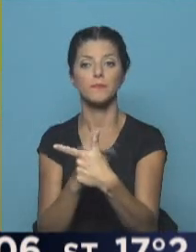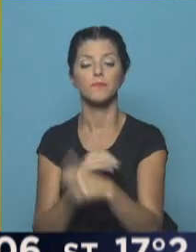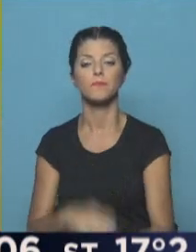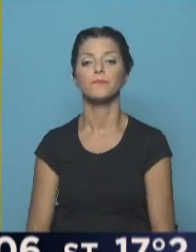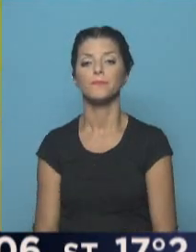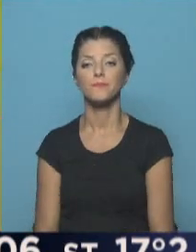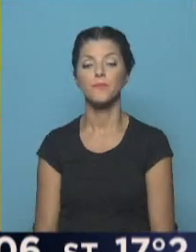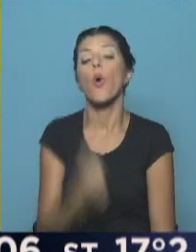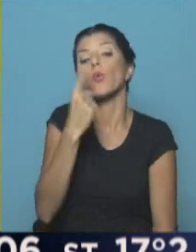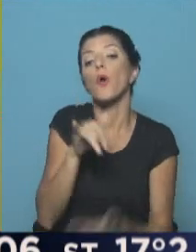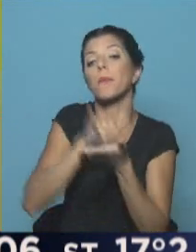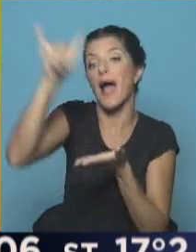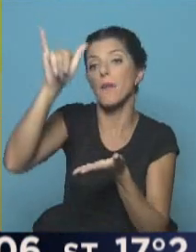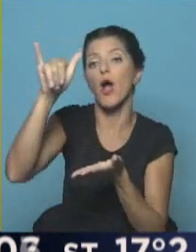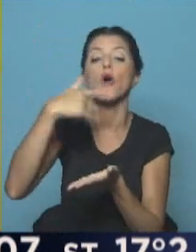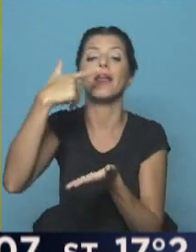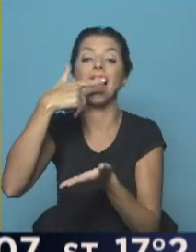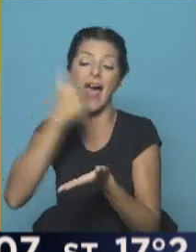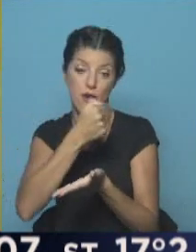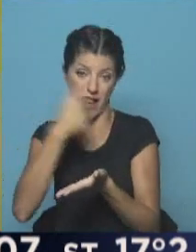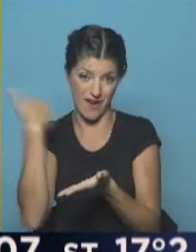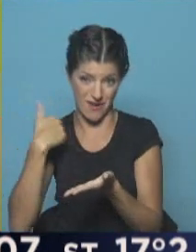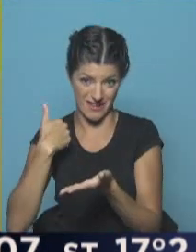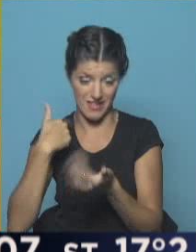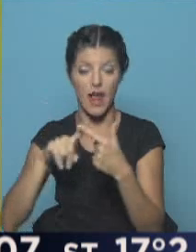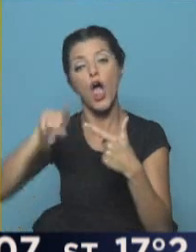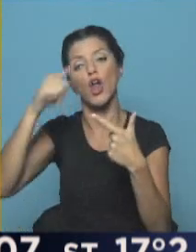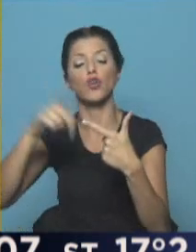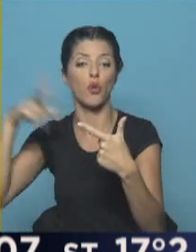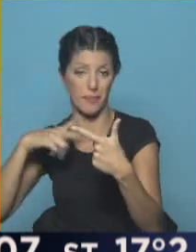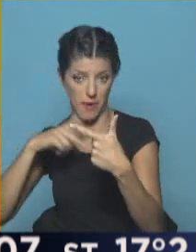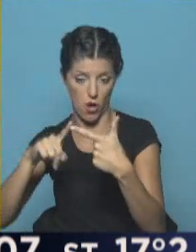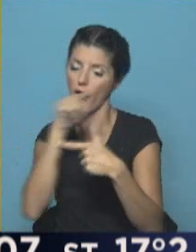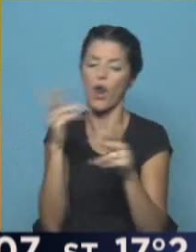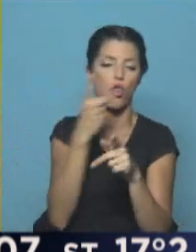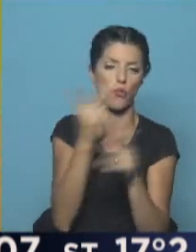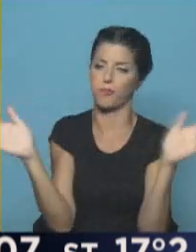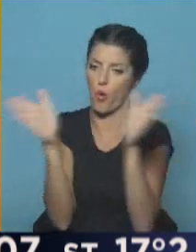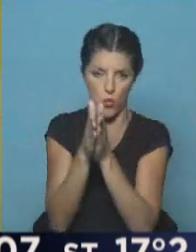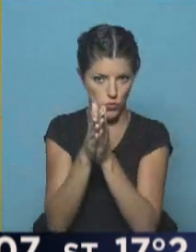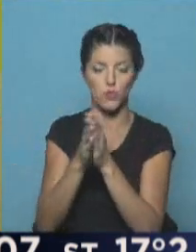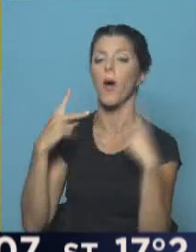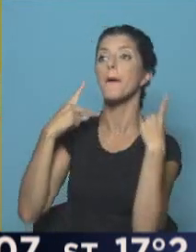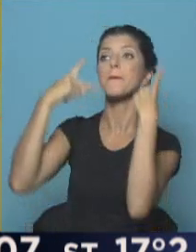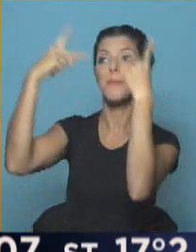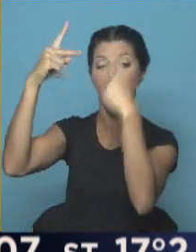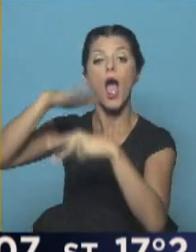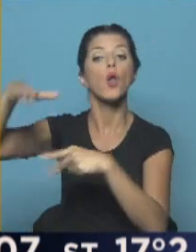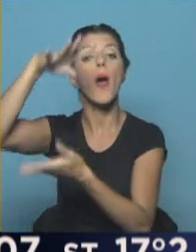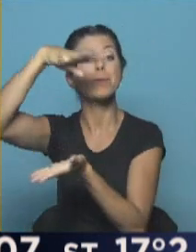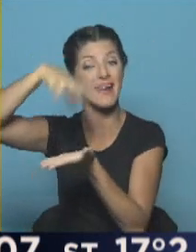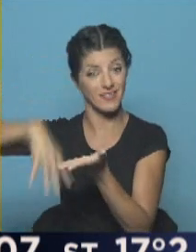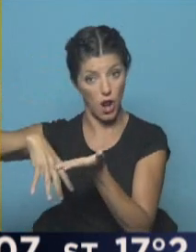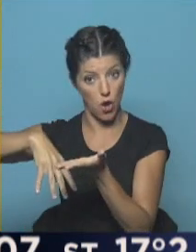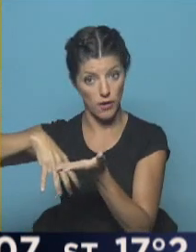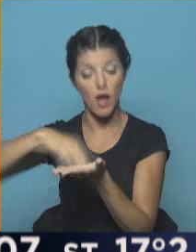línea nacional, el otro con un avión privado. Se juntarán y de aquí a Barcelona, después de reunirse